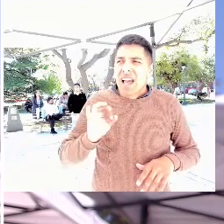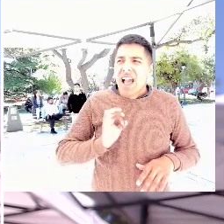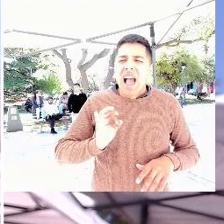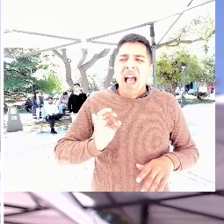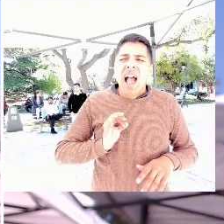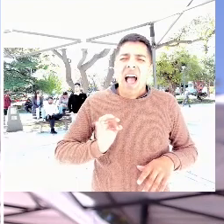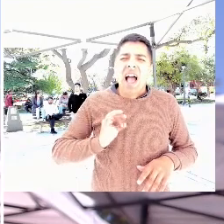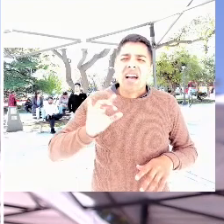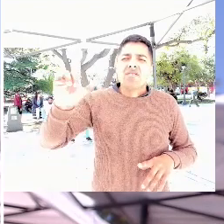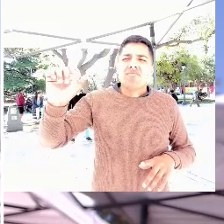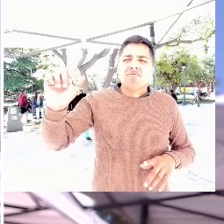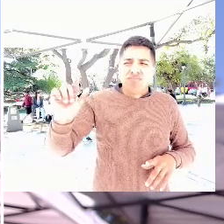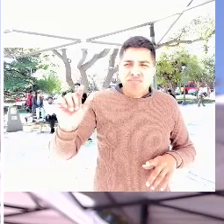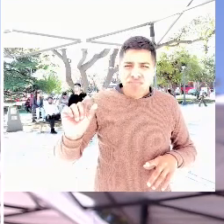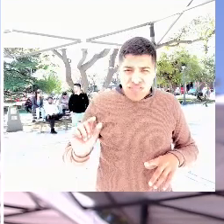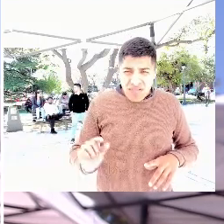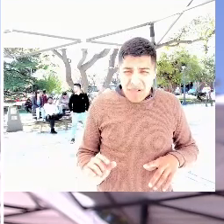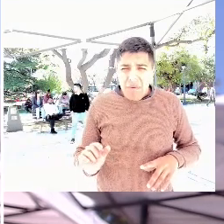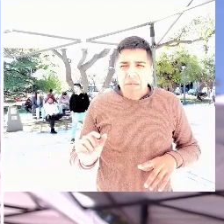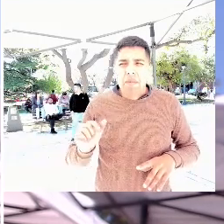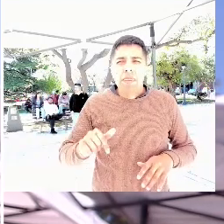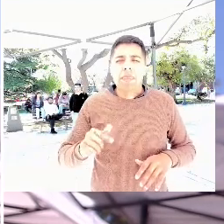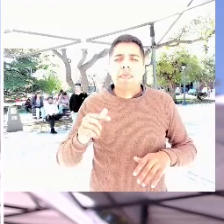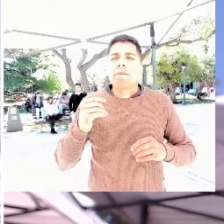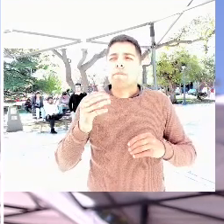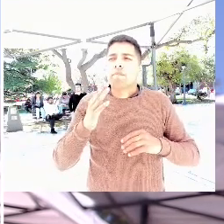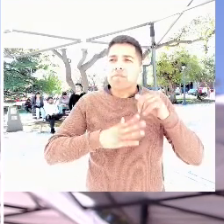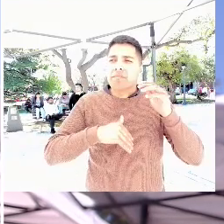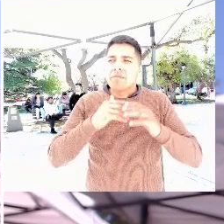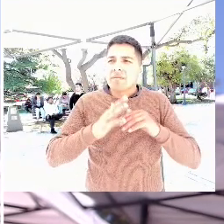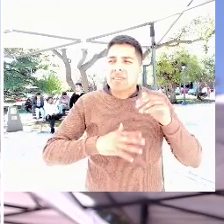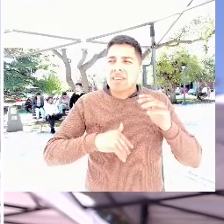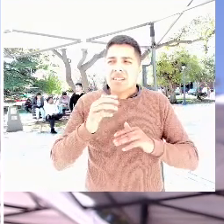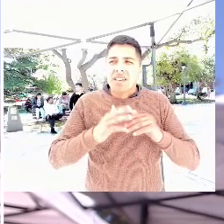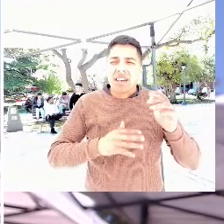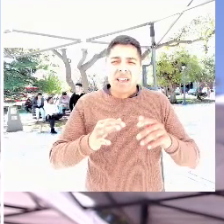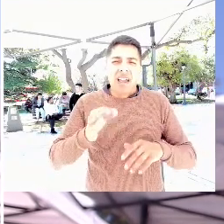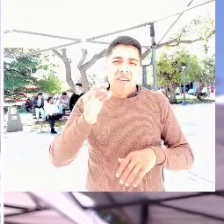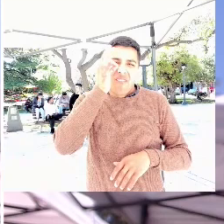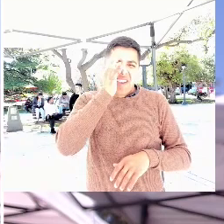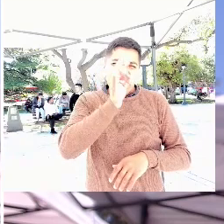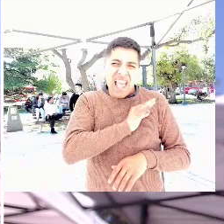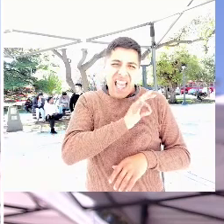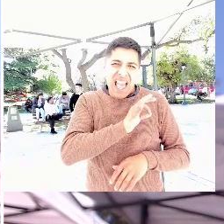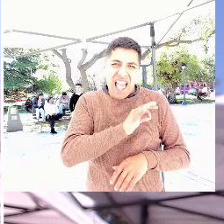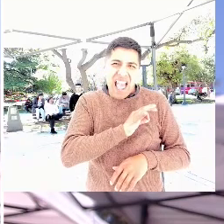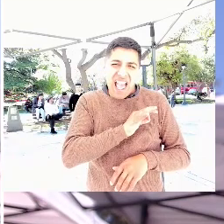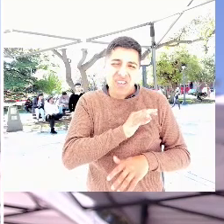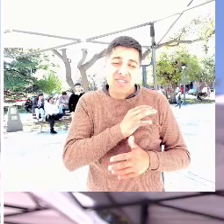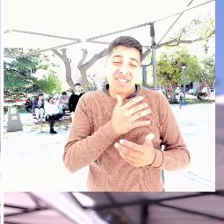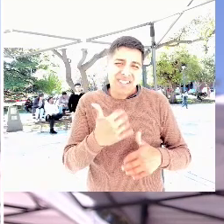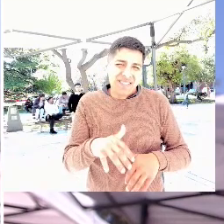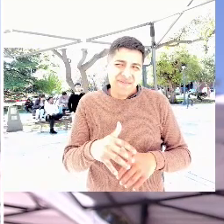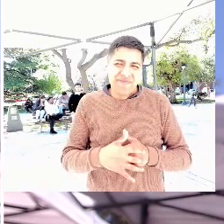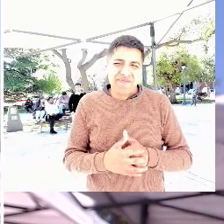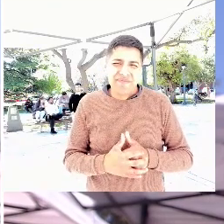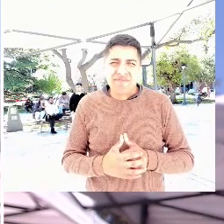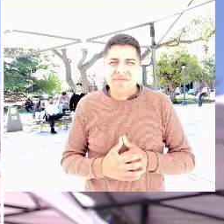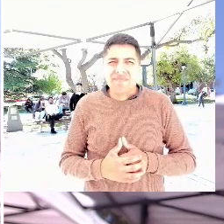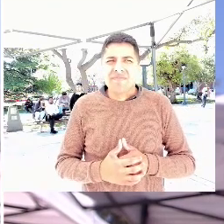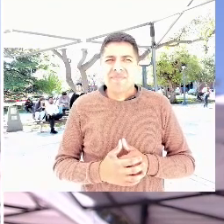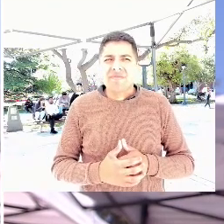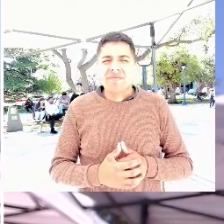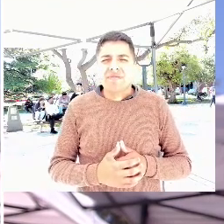se van cancelando esos pagos que son de obras de hace 10, 20 años, que era muy prudente tomarlo.